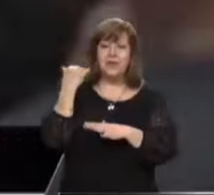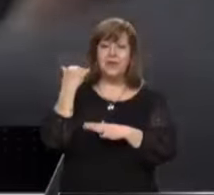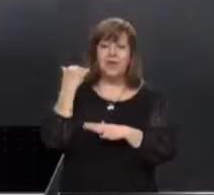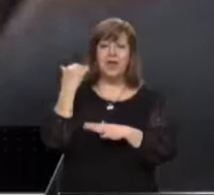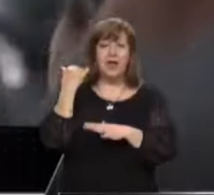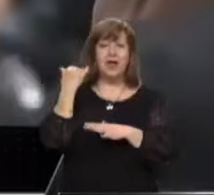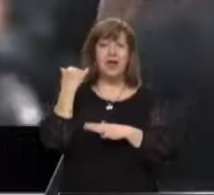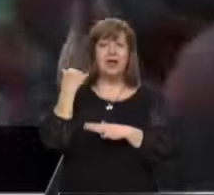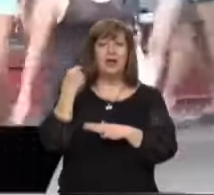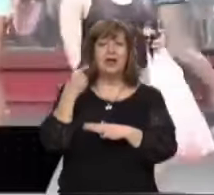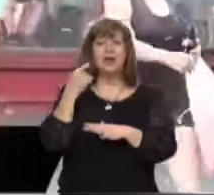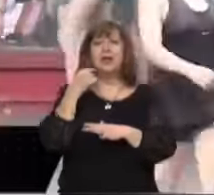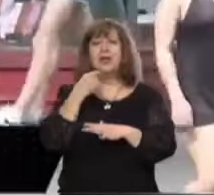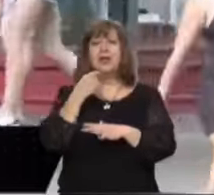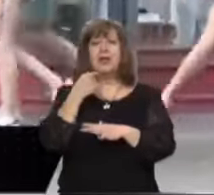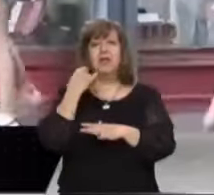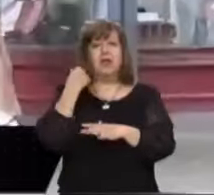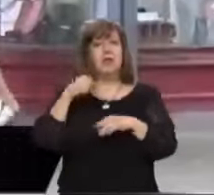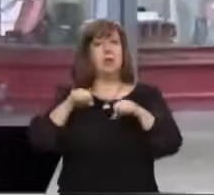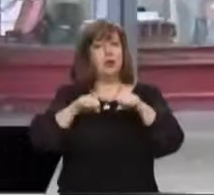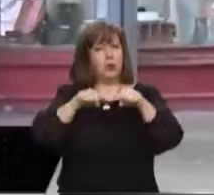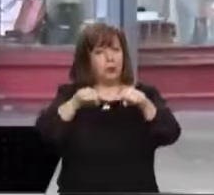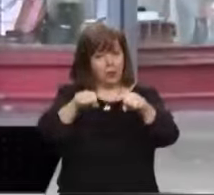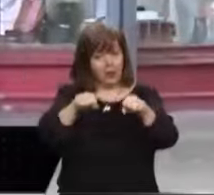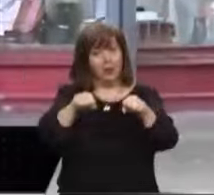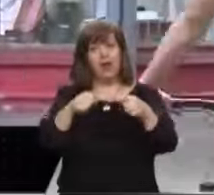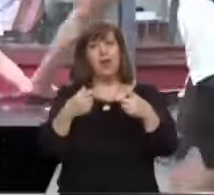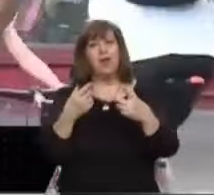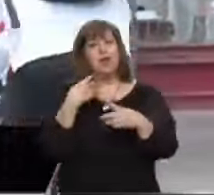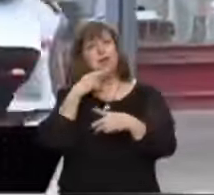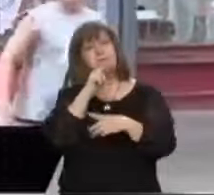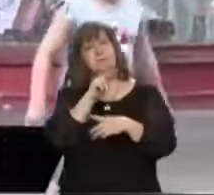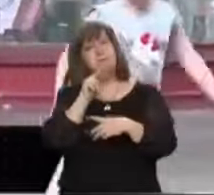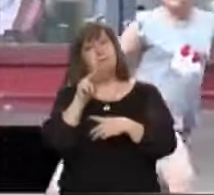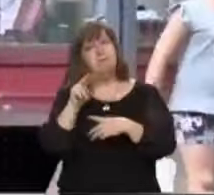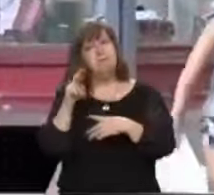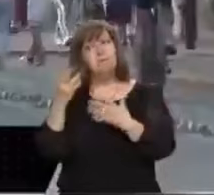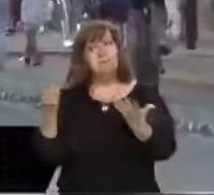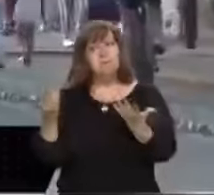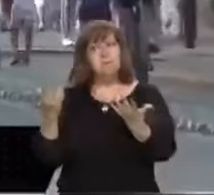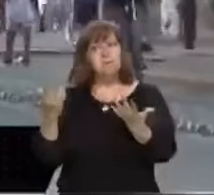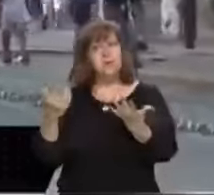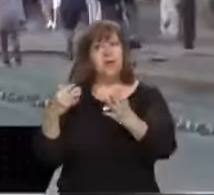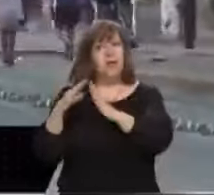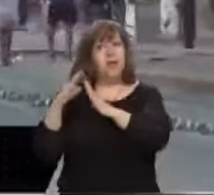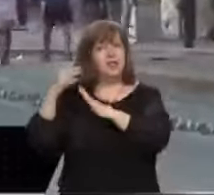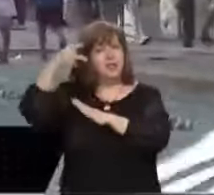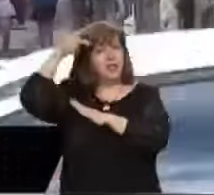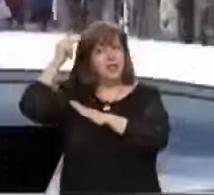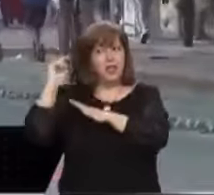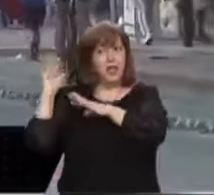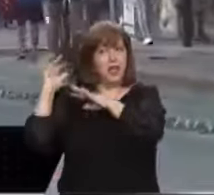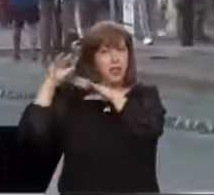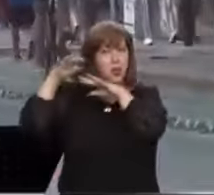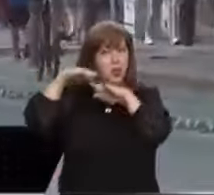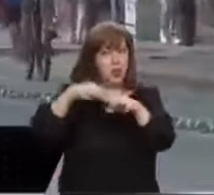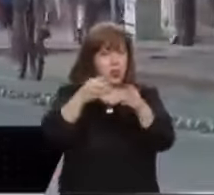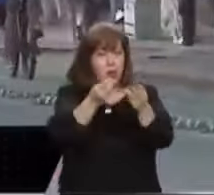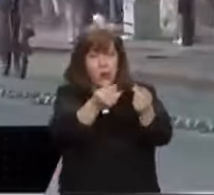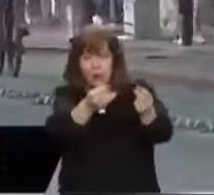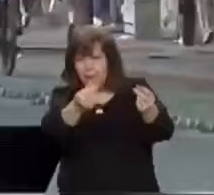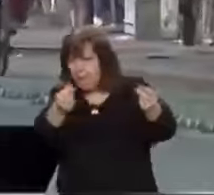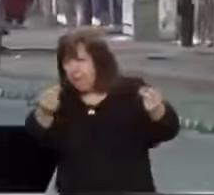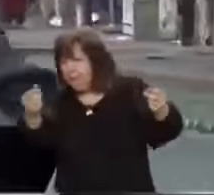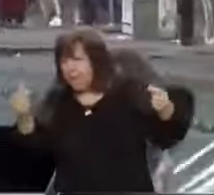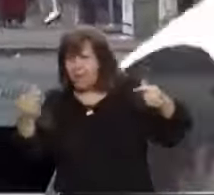en distintos comercios, por caso también en los super e hiper de la provincia de Mendoza, era la gran cantidad de vecinos chilenos comprando en la